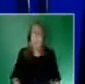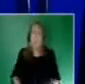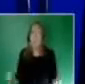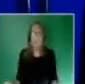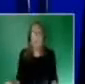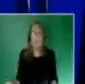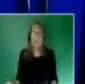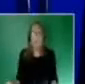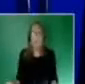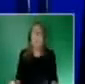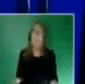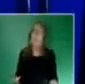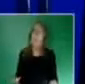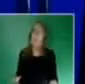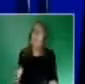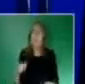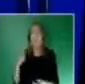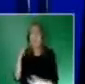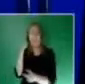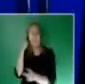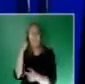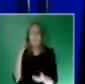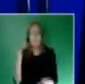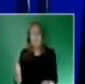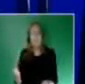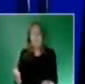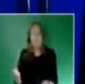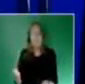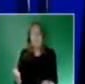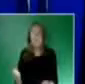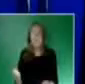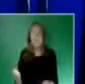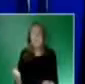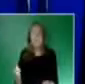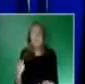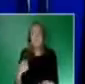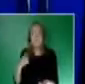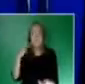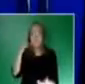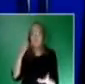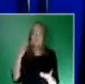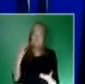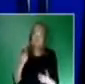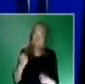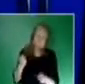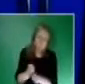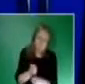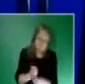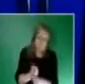¿El modelo de desarrollo y de consumo es el actual de las sociedades ricas?